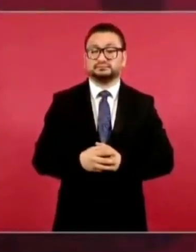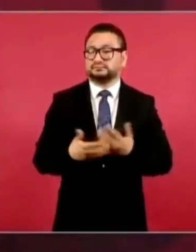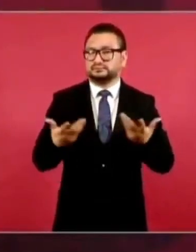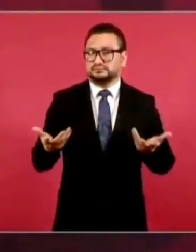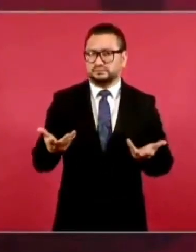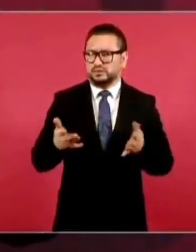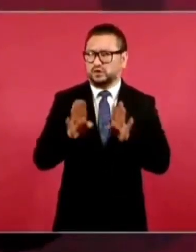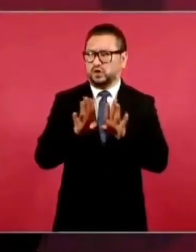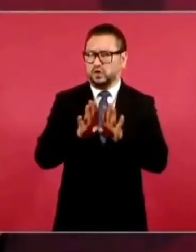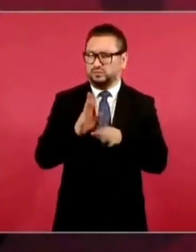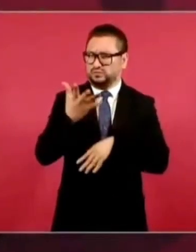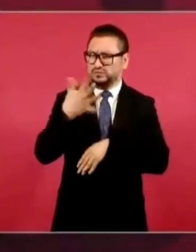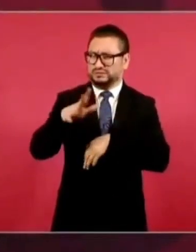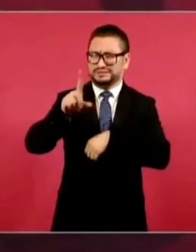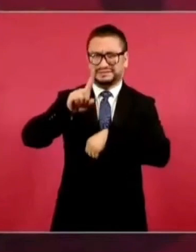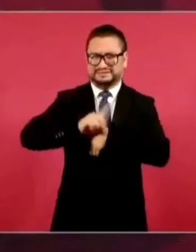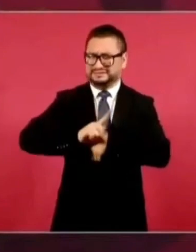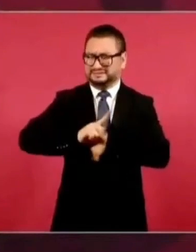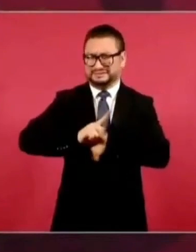¿Cómo en 10 días